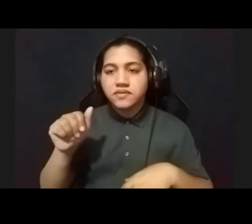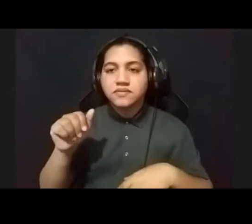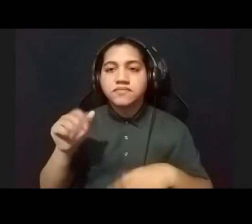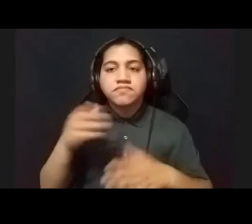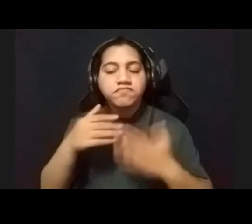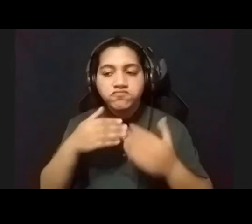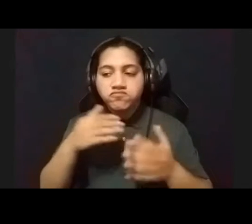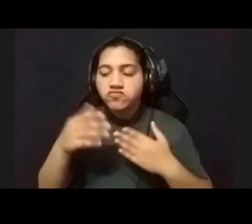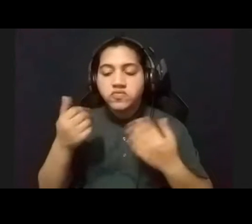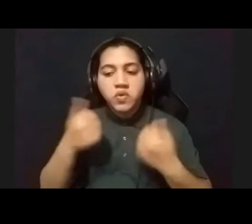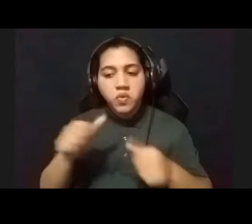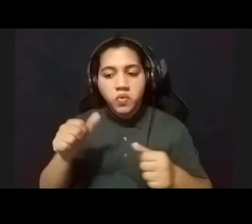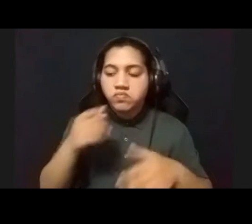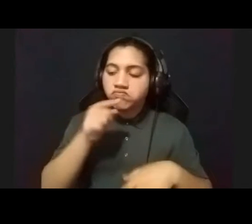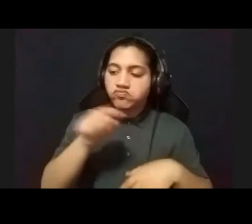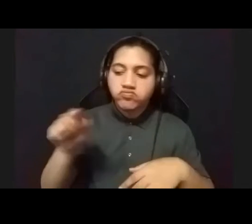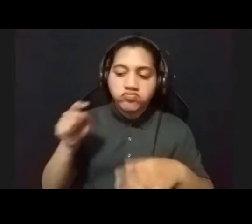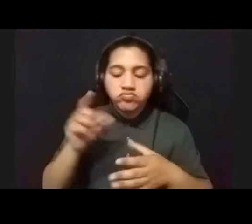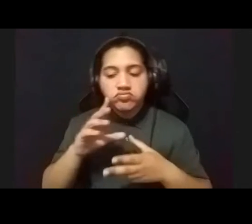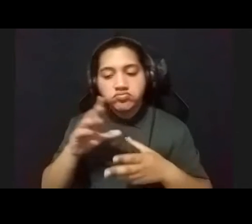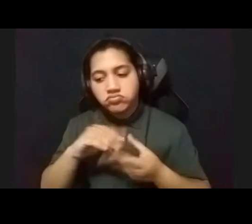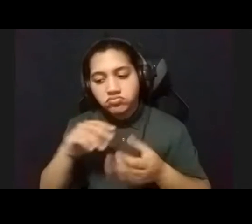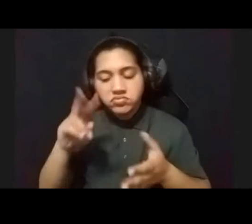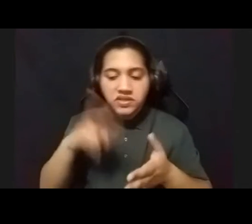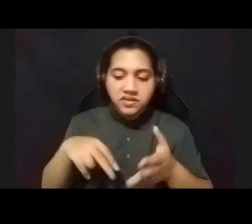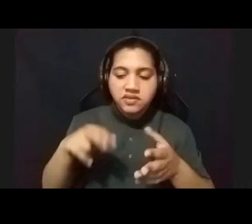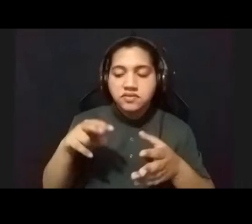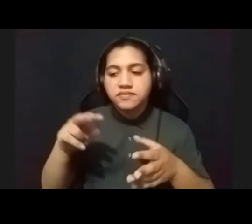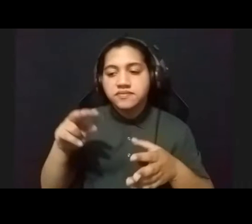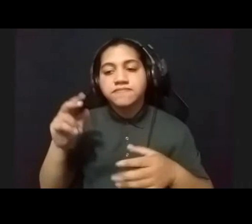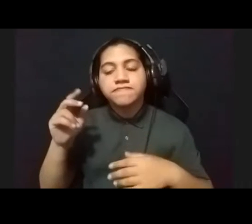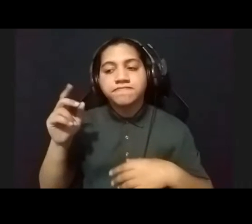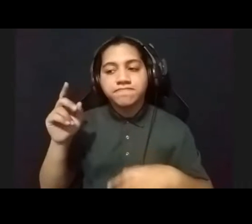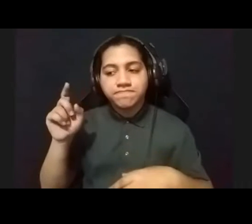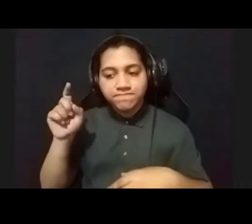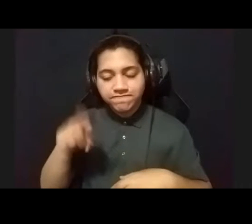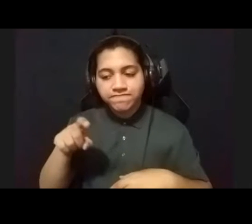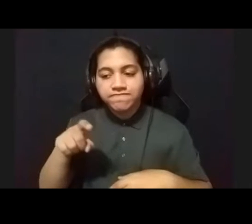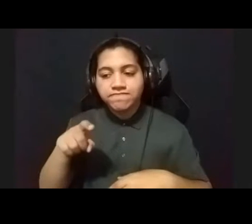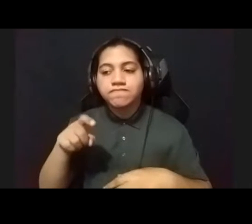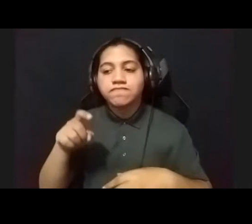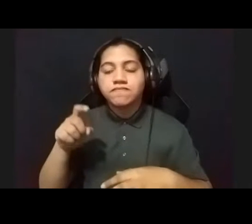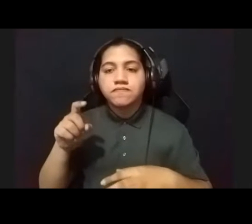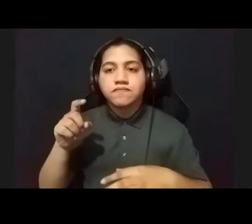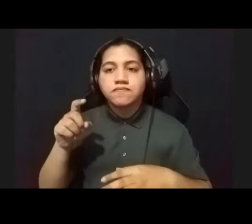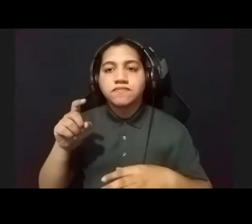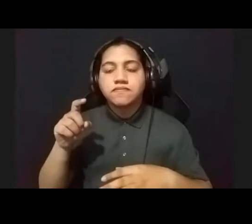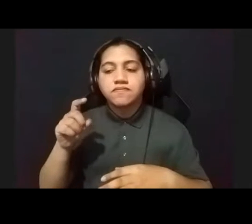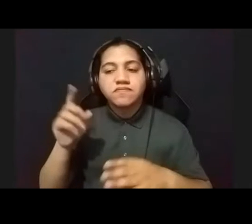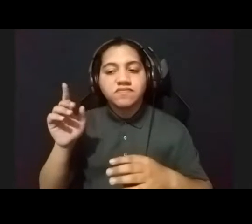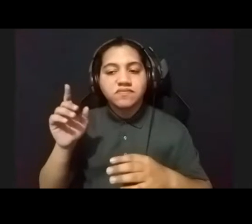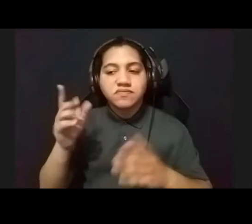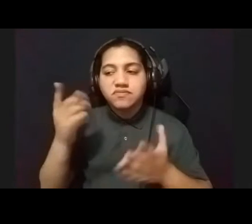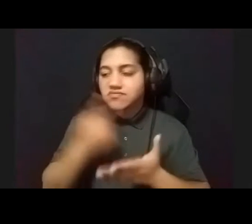cuál sea la versión que decide narrar o leer en voz alta, debemos establecer geográficamente en qué lugar